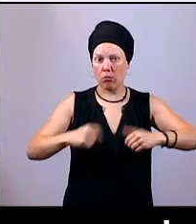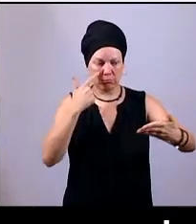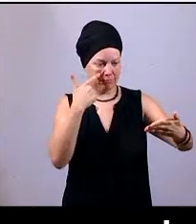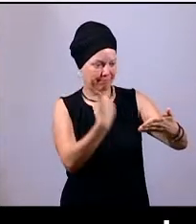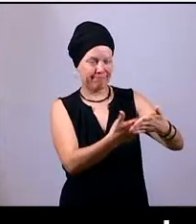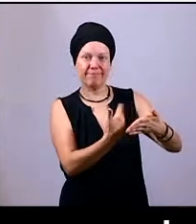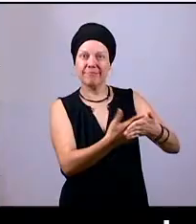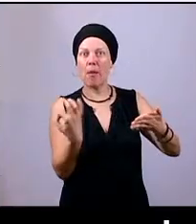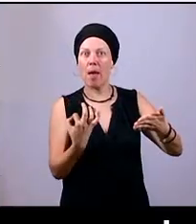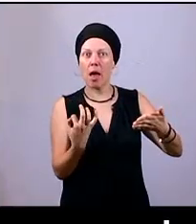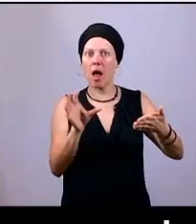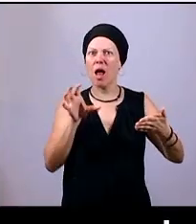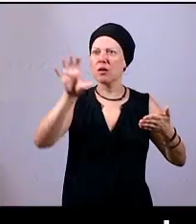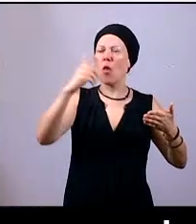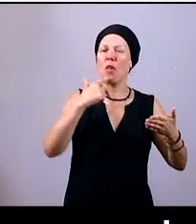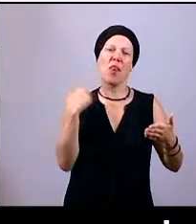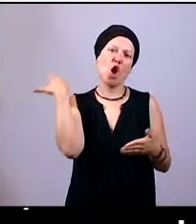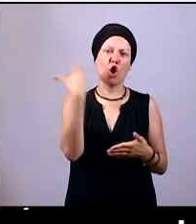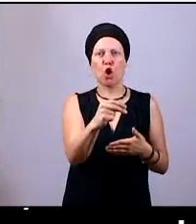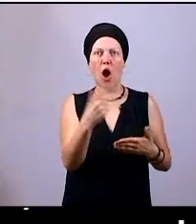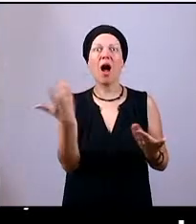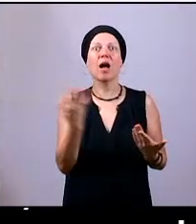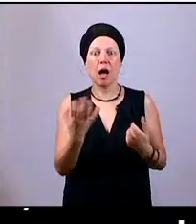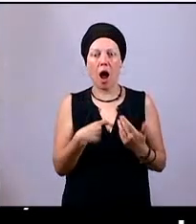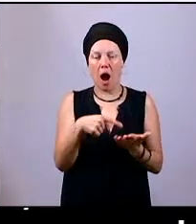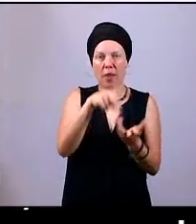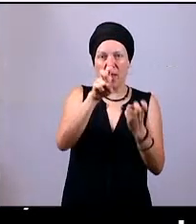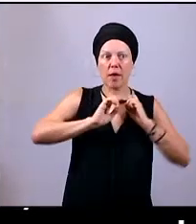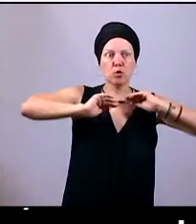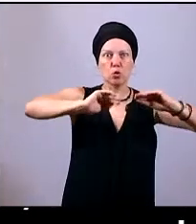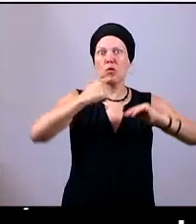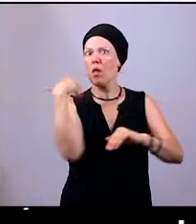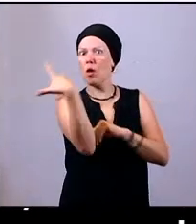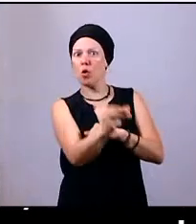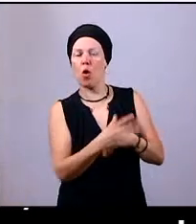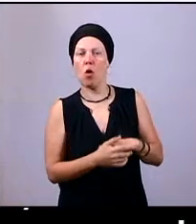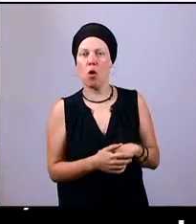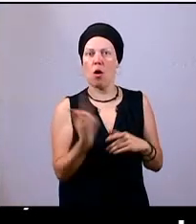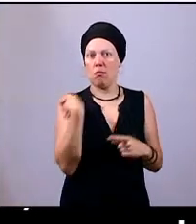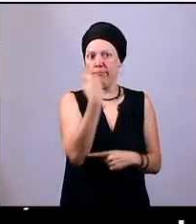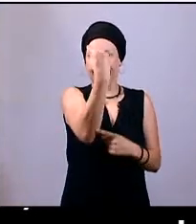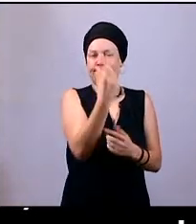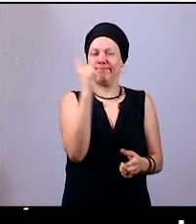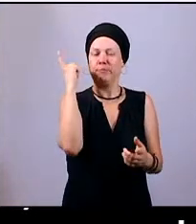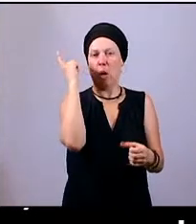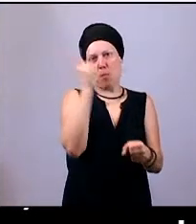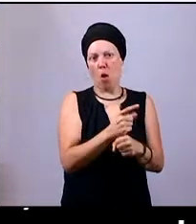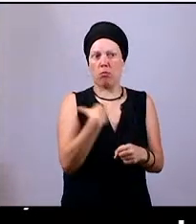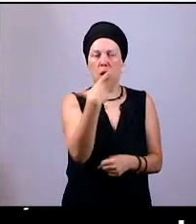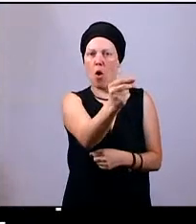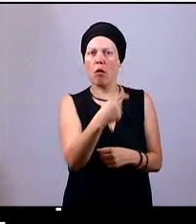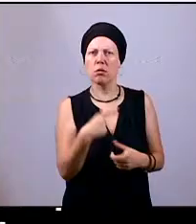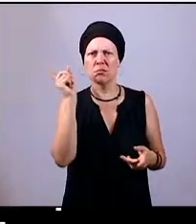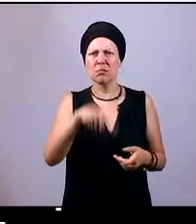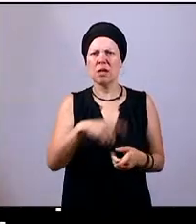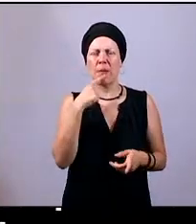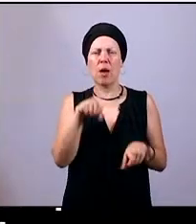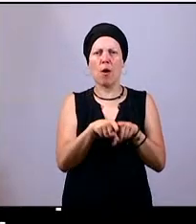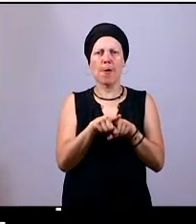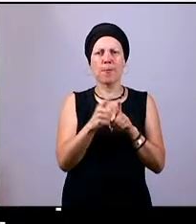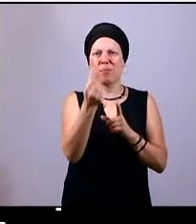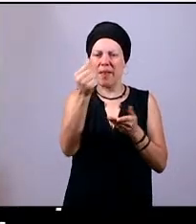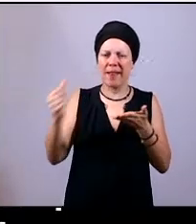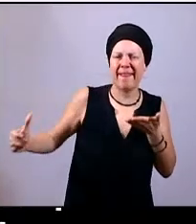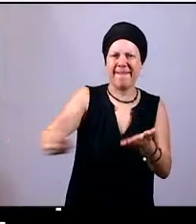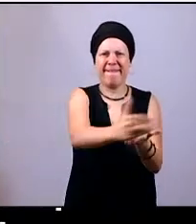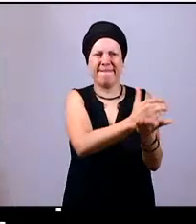el Estado va a renunciar a su hacienda, va a renunciar a estas figuras impositivas, va a renunciar a recabar ese dinero